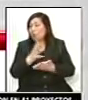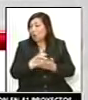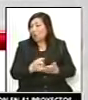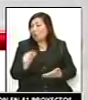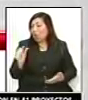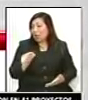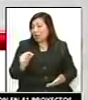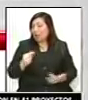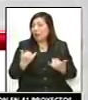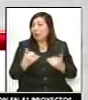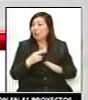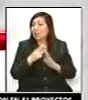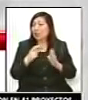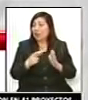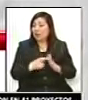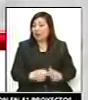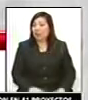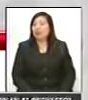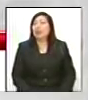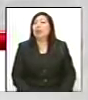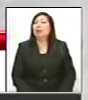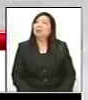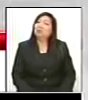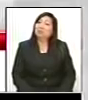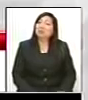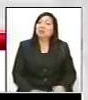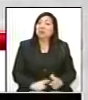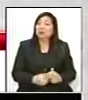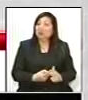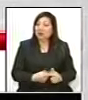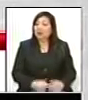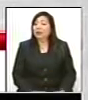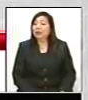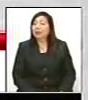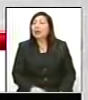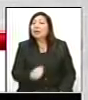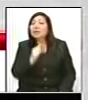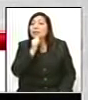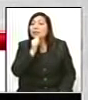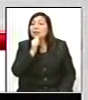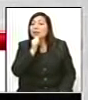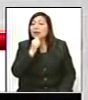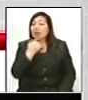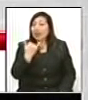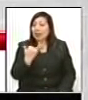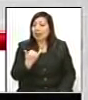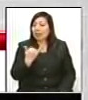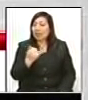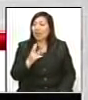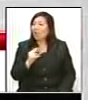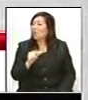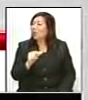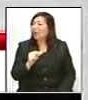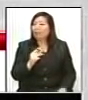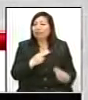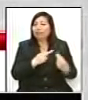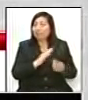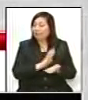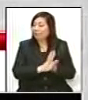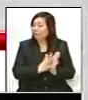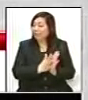costo. Este proyecto corresponde a una iniciativa privada. En este proyecto no se han